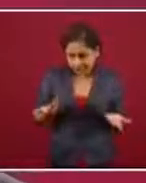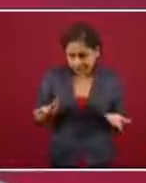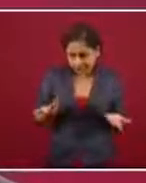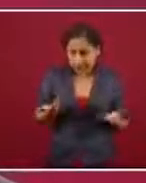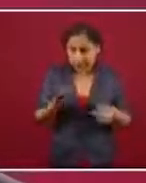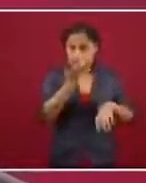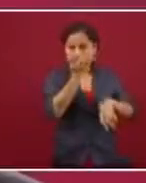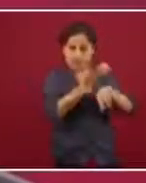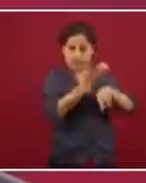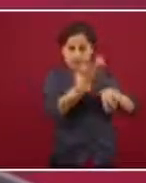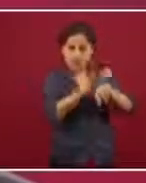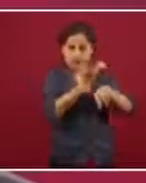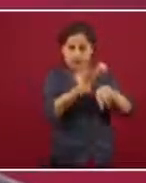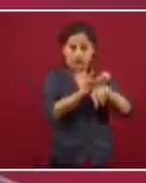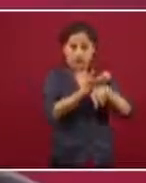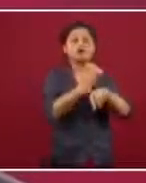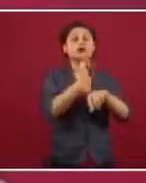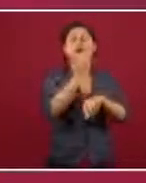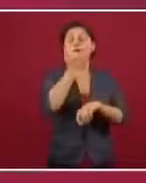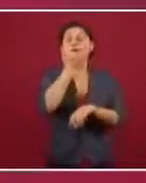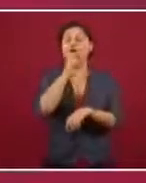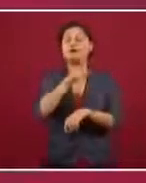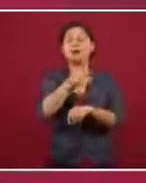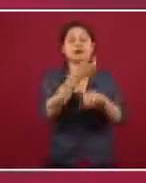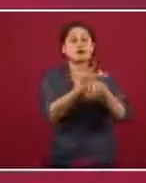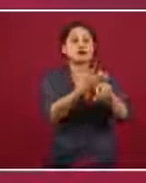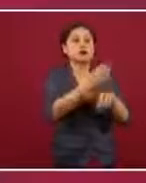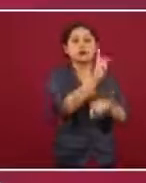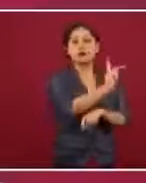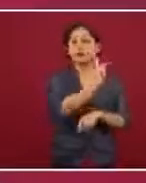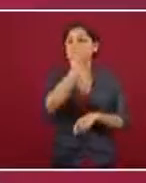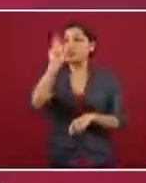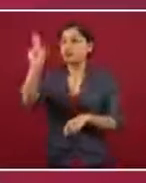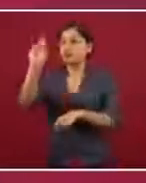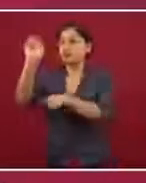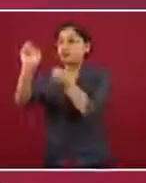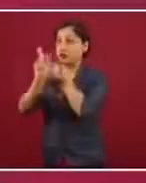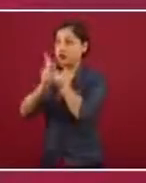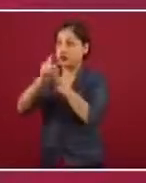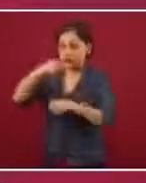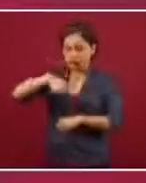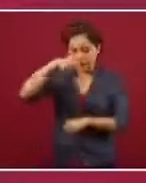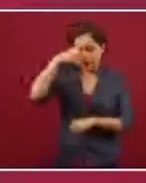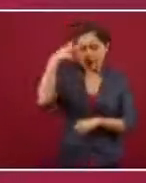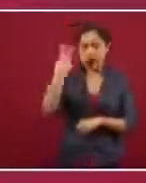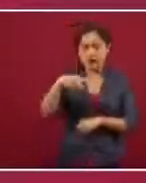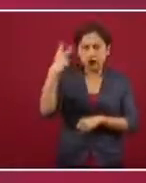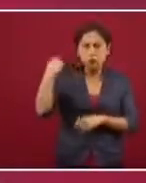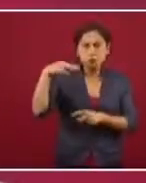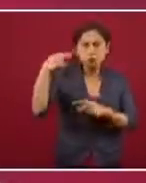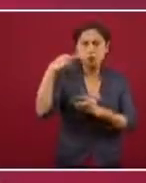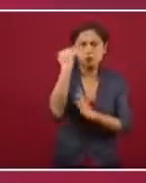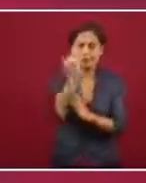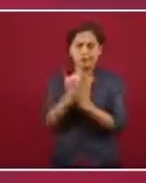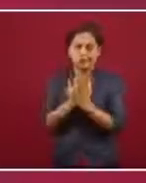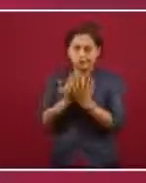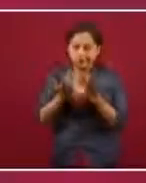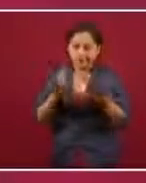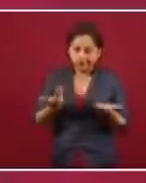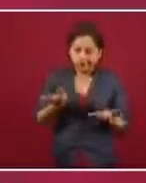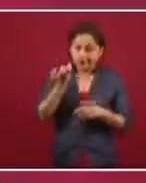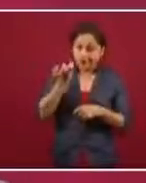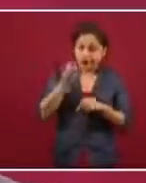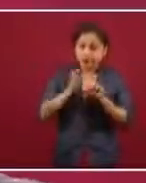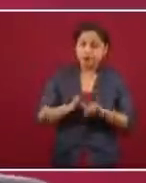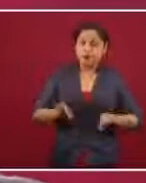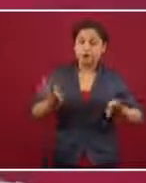Estados Unidos también la tiene, pero de lo que puede tener México. Entonces, eso es un determinante muy importante porque la